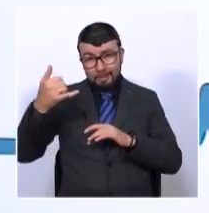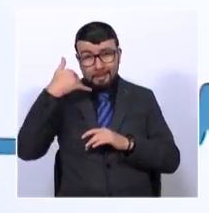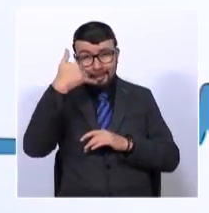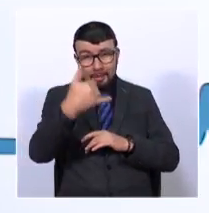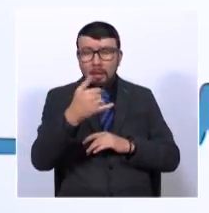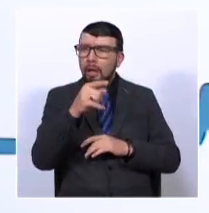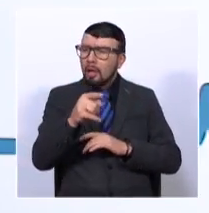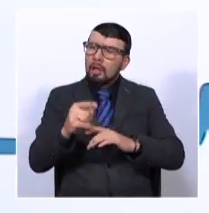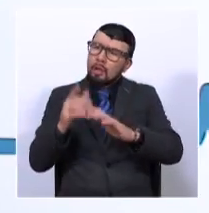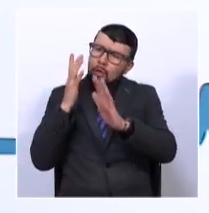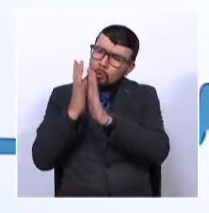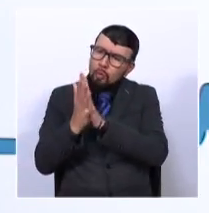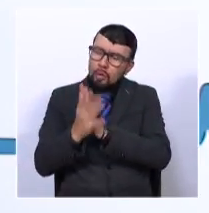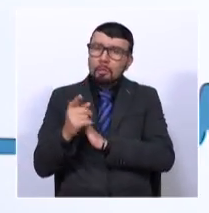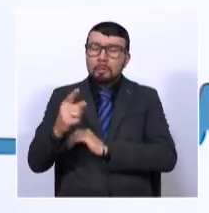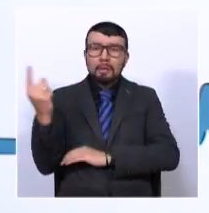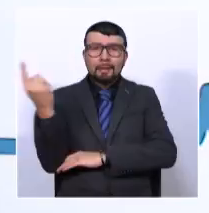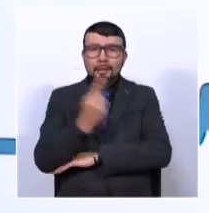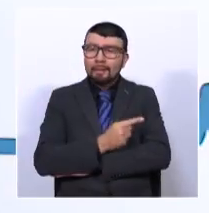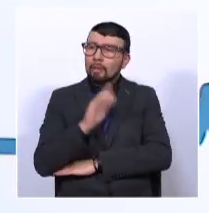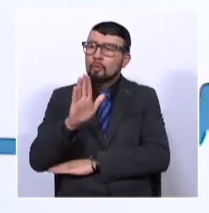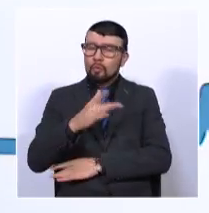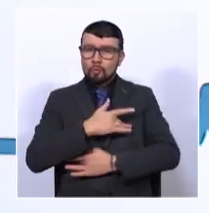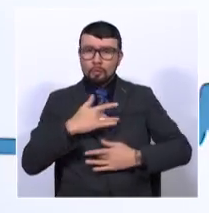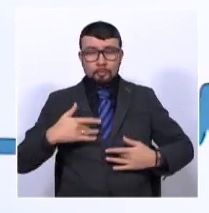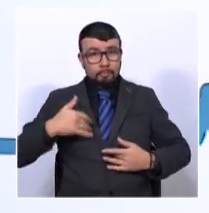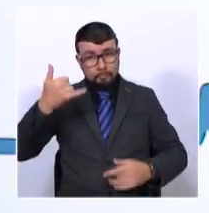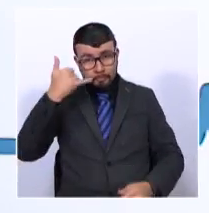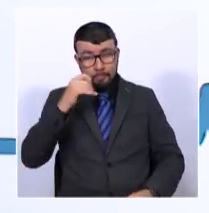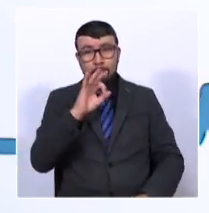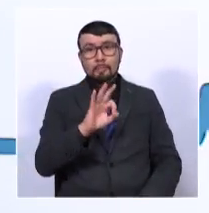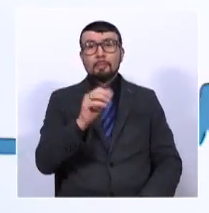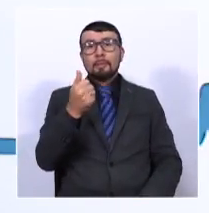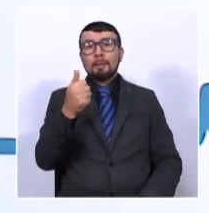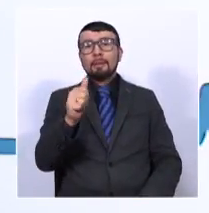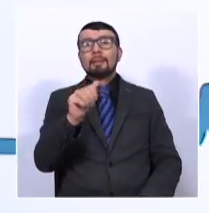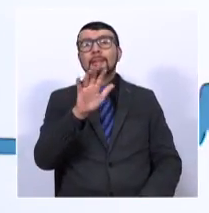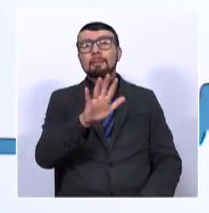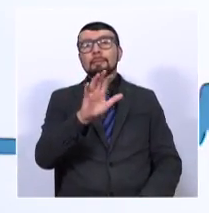también les dan toda la información del día para tu salud, y es el